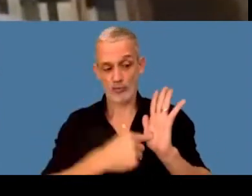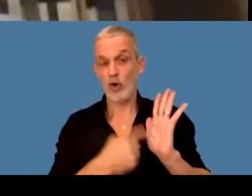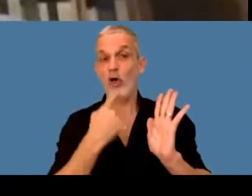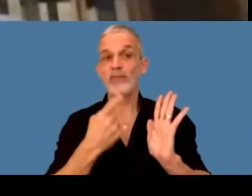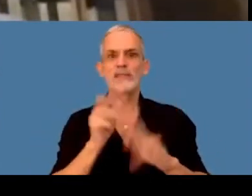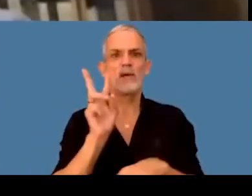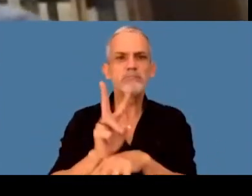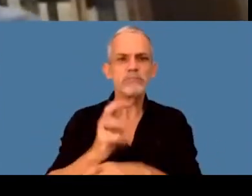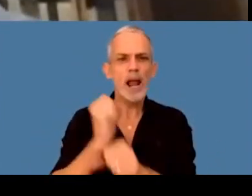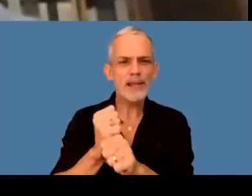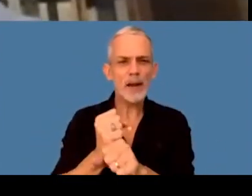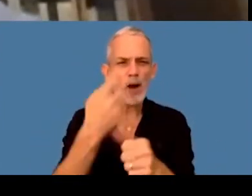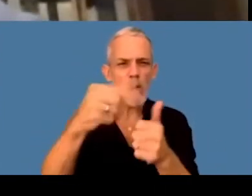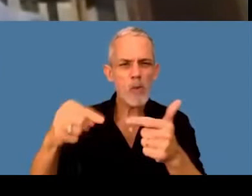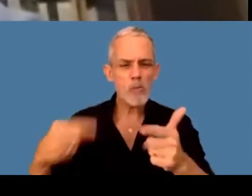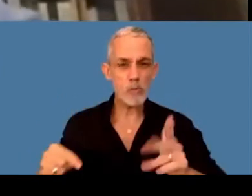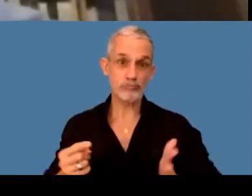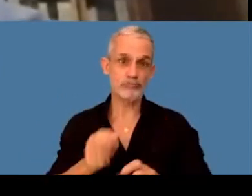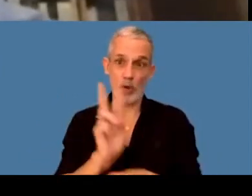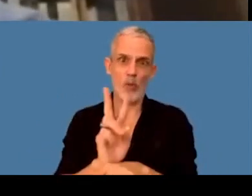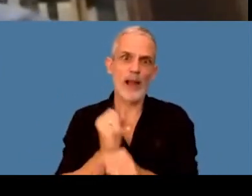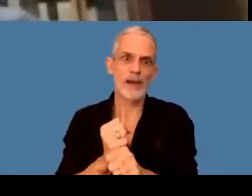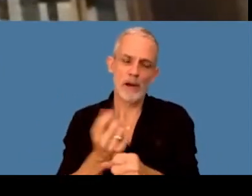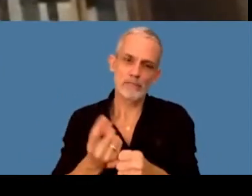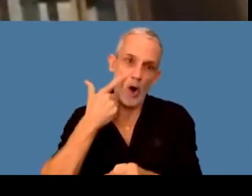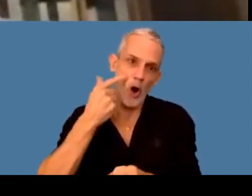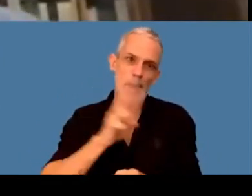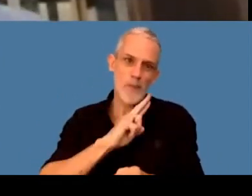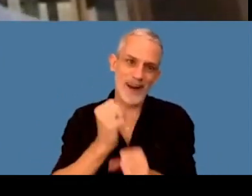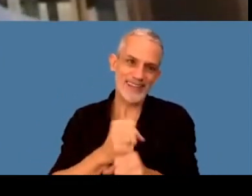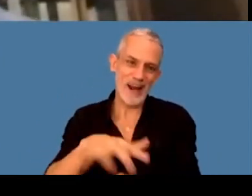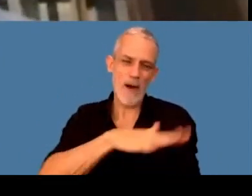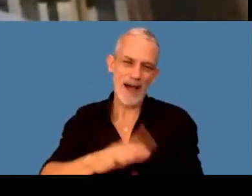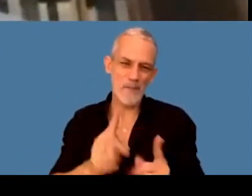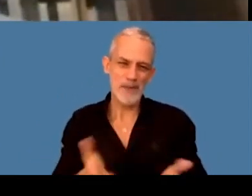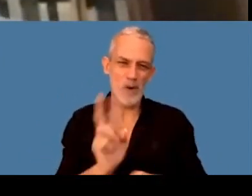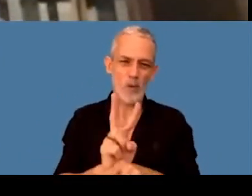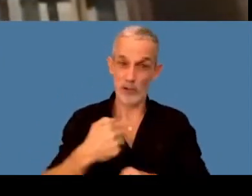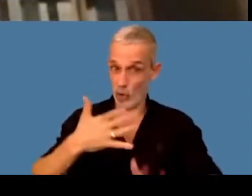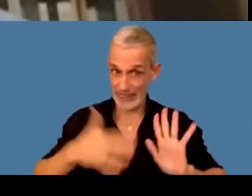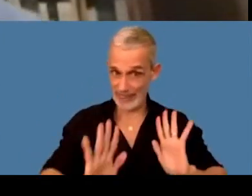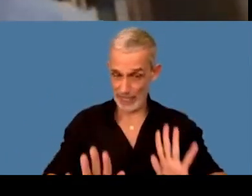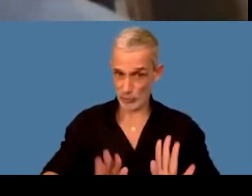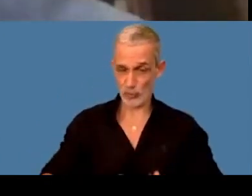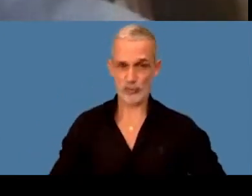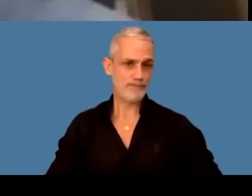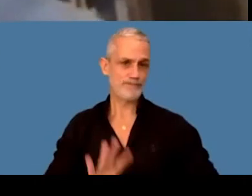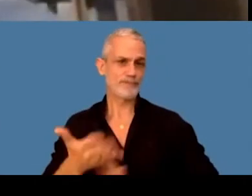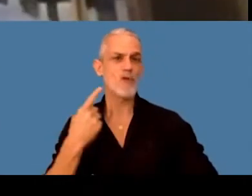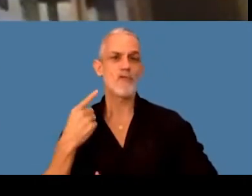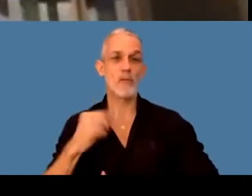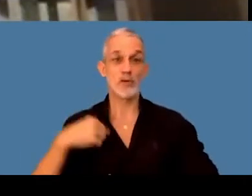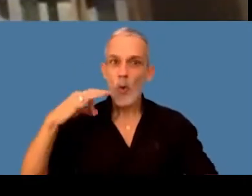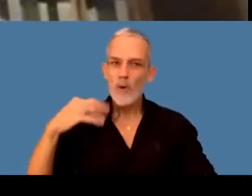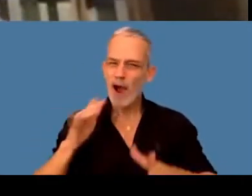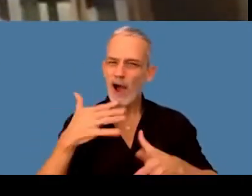trabajo en sus diversas formas, y proteger el trabajo es proteger a las y los que trabajan. Por lo menos yo lo entiendo así. Y no soy el único que lo